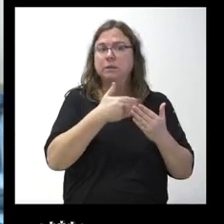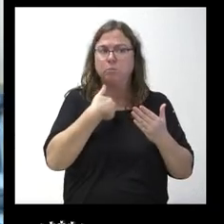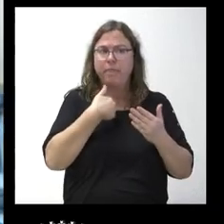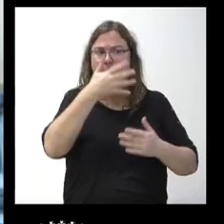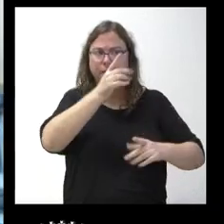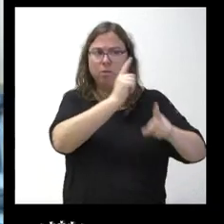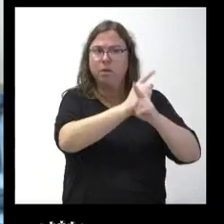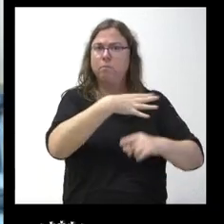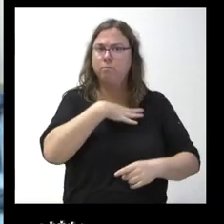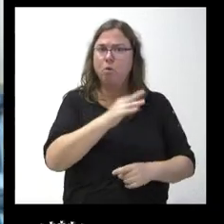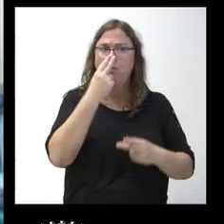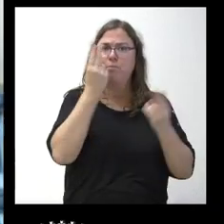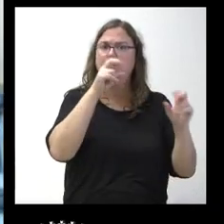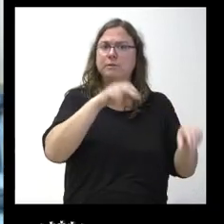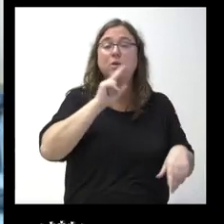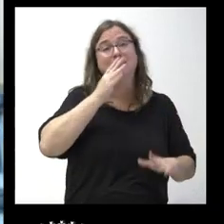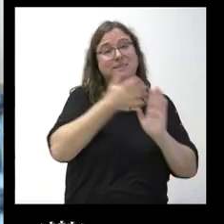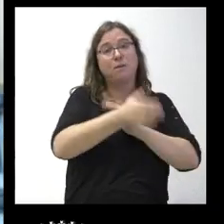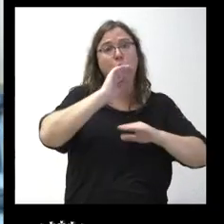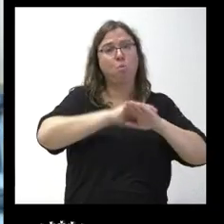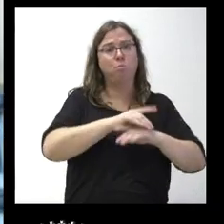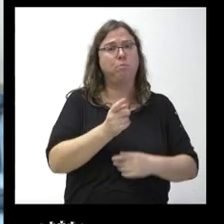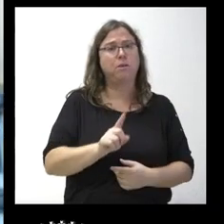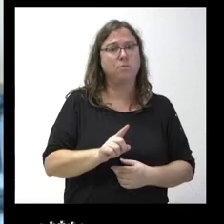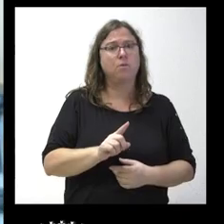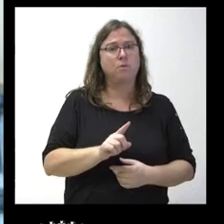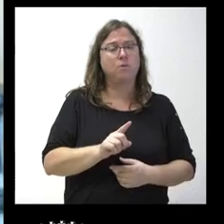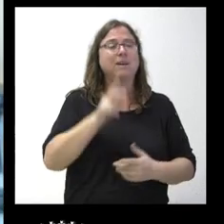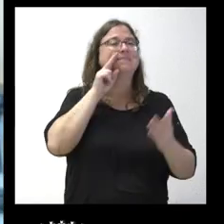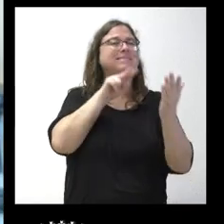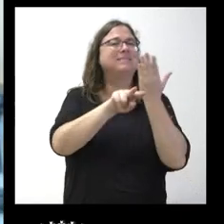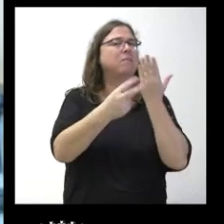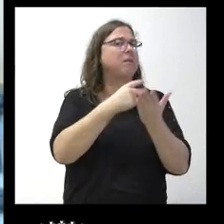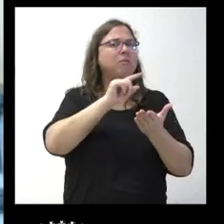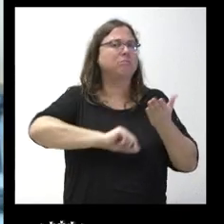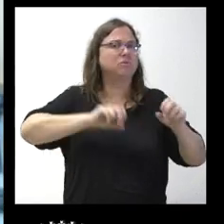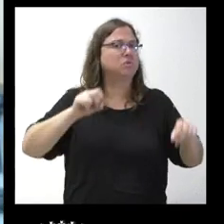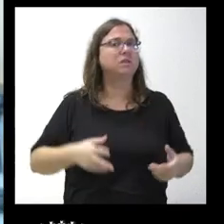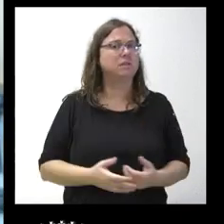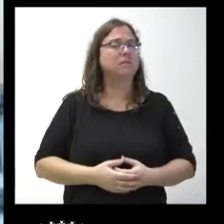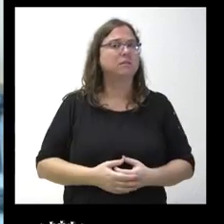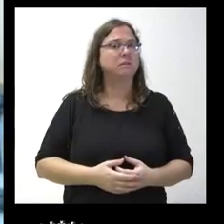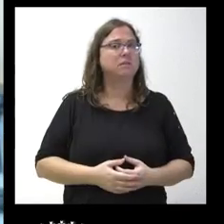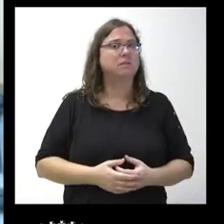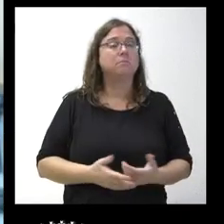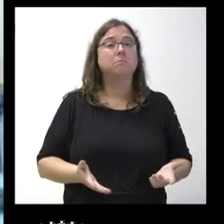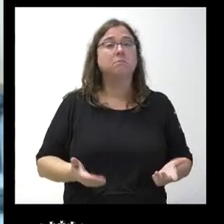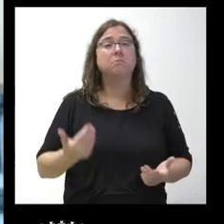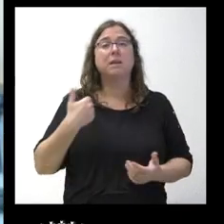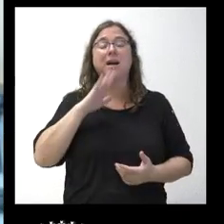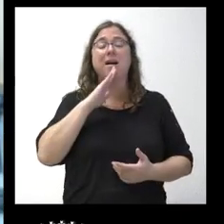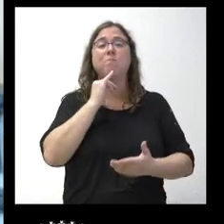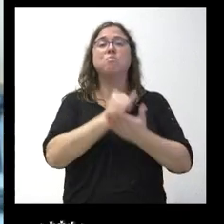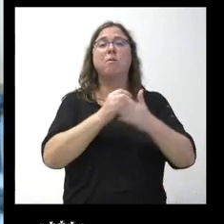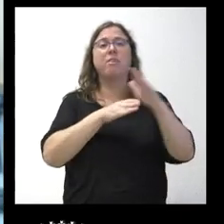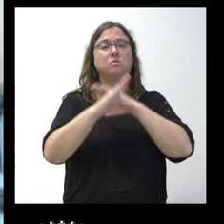porque no se estaría cumpliendo con con la transparencia de contratación del estado respecto a la evau e